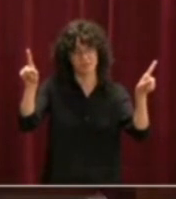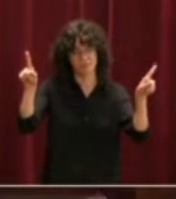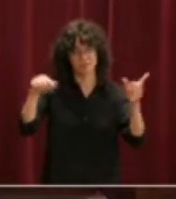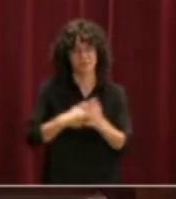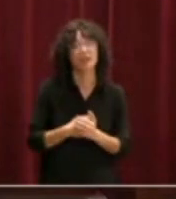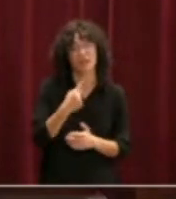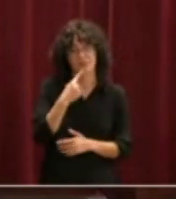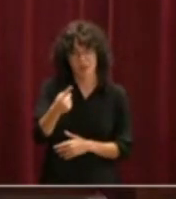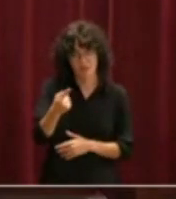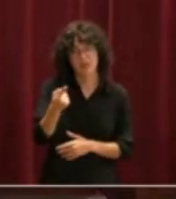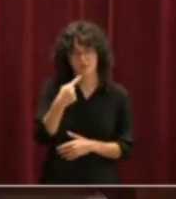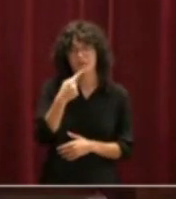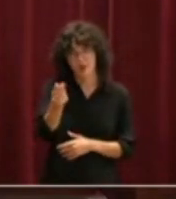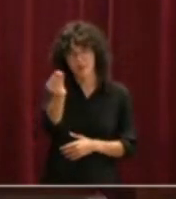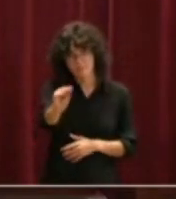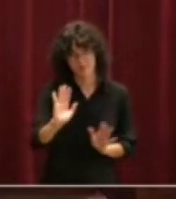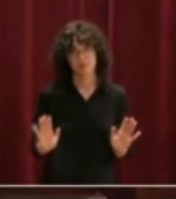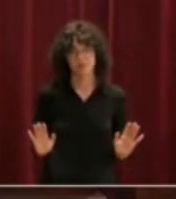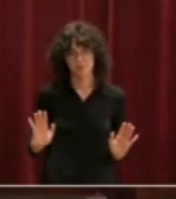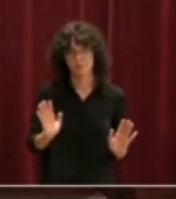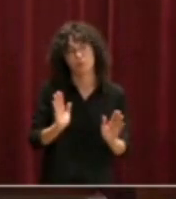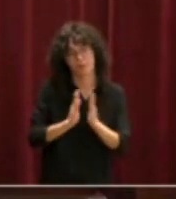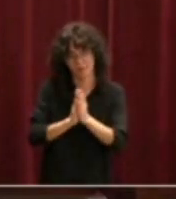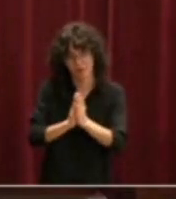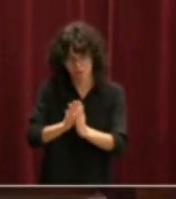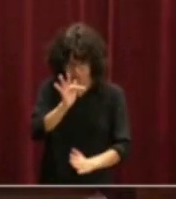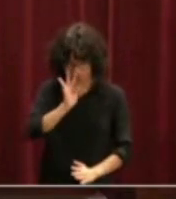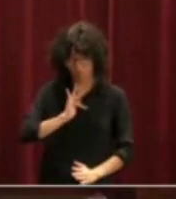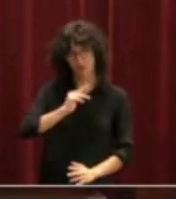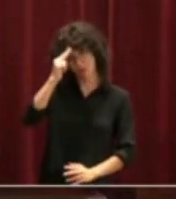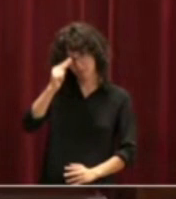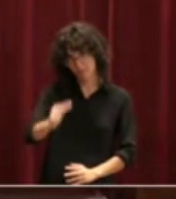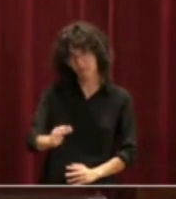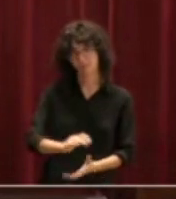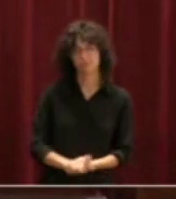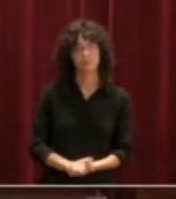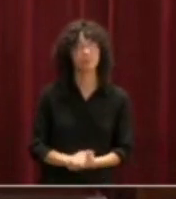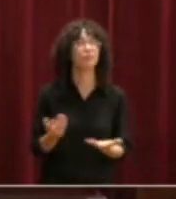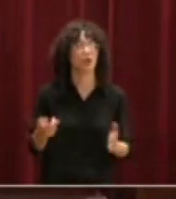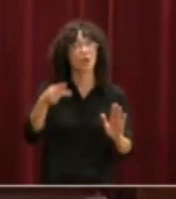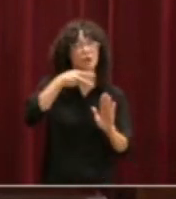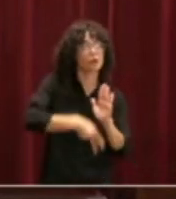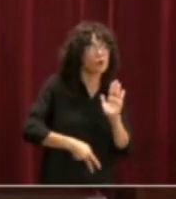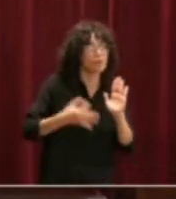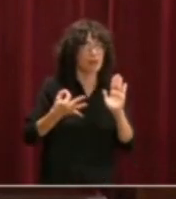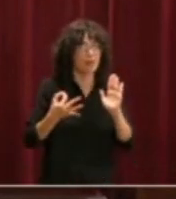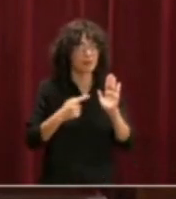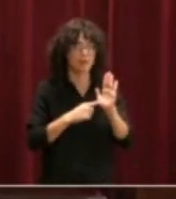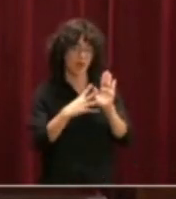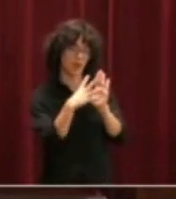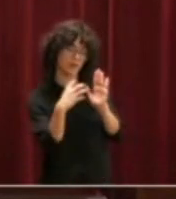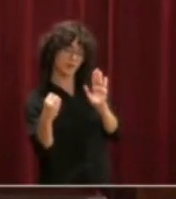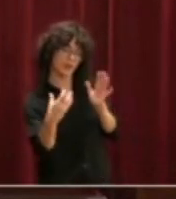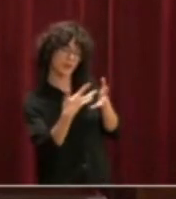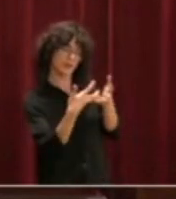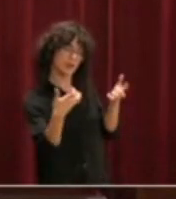y le voy a decir si respetan mi turno de palabra les voy a decir que las normas tienen que interpretarse en su texto y en